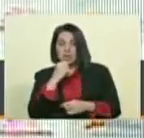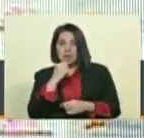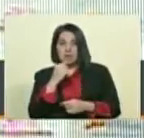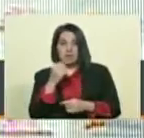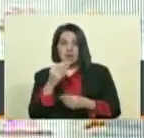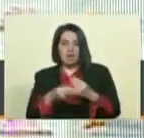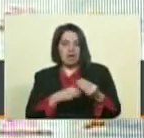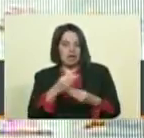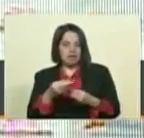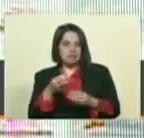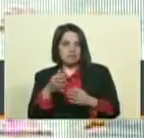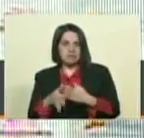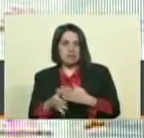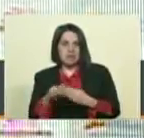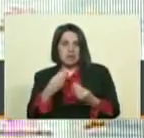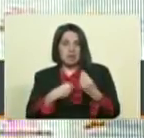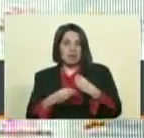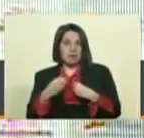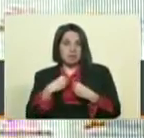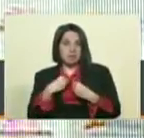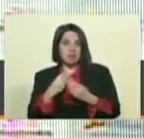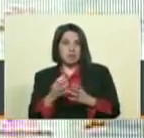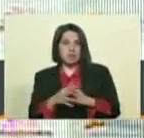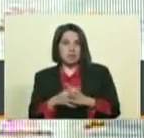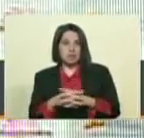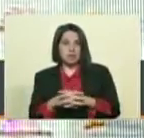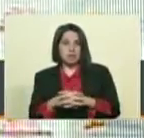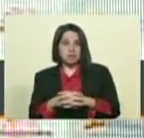Y saber el fenómeno psicológico,